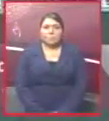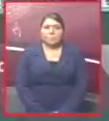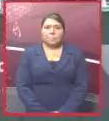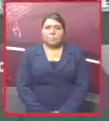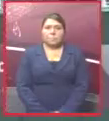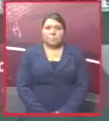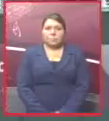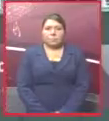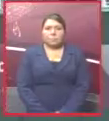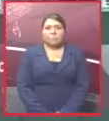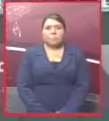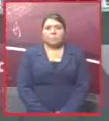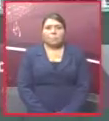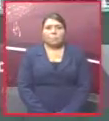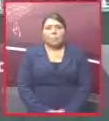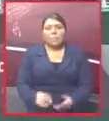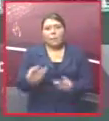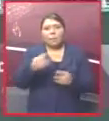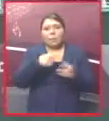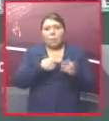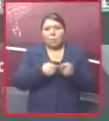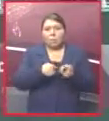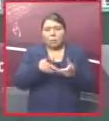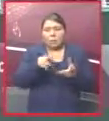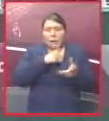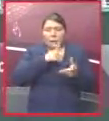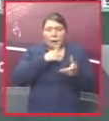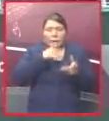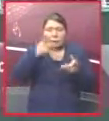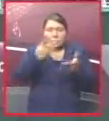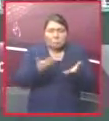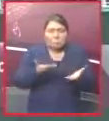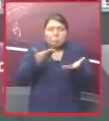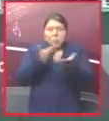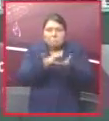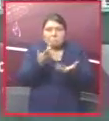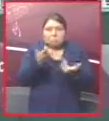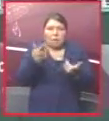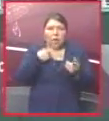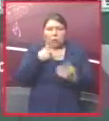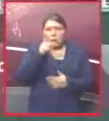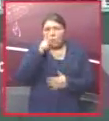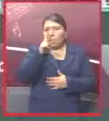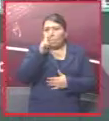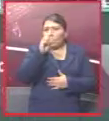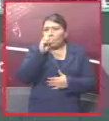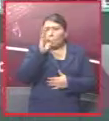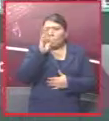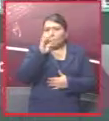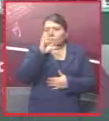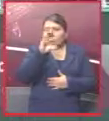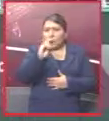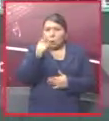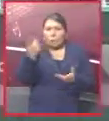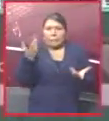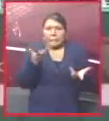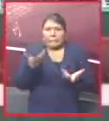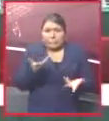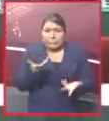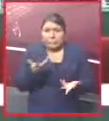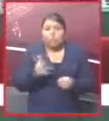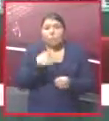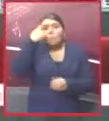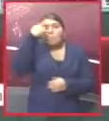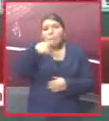Una exposición, una breve exposición de lo que está haciendo la Procuraduría Federal del Consumidor para que